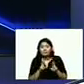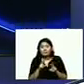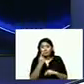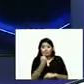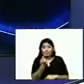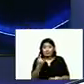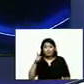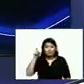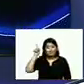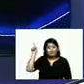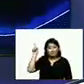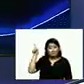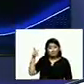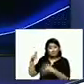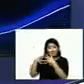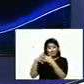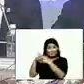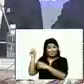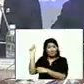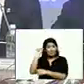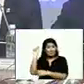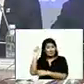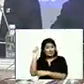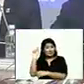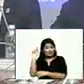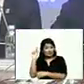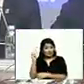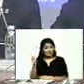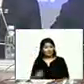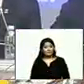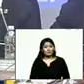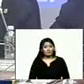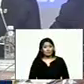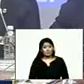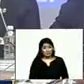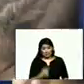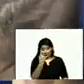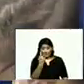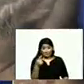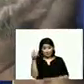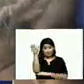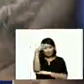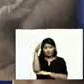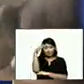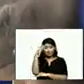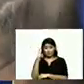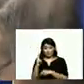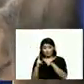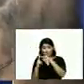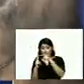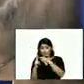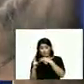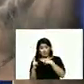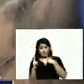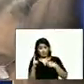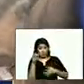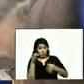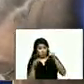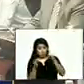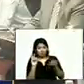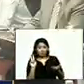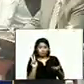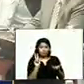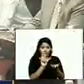encuentran bajo el TPS. La Canciller de la República y el Ministro de Justicia llegaron a la Comisión de Relaciones